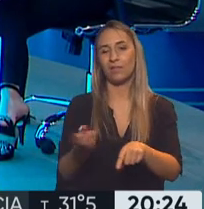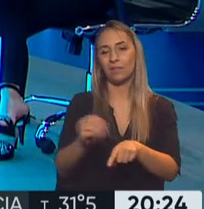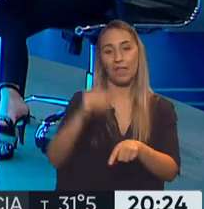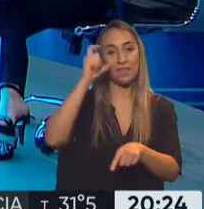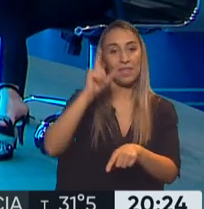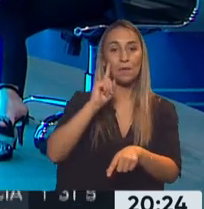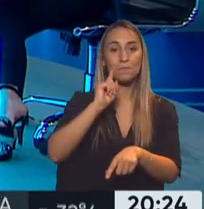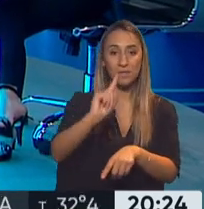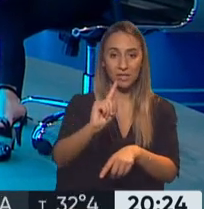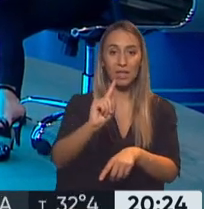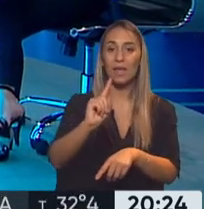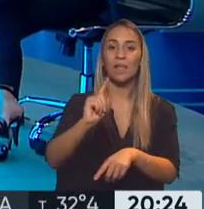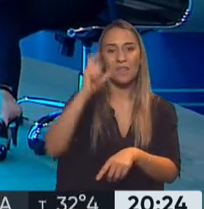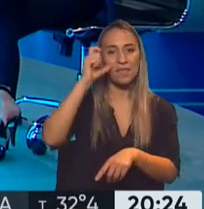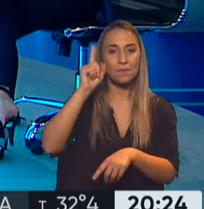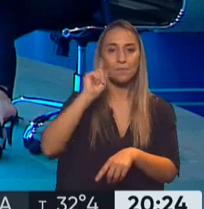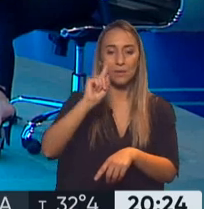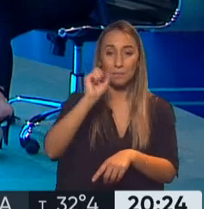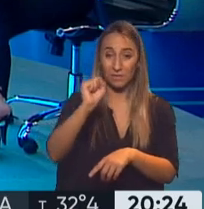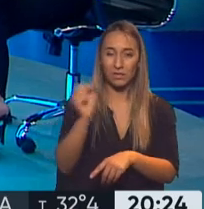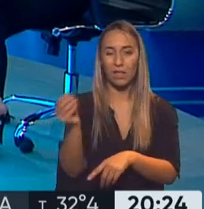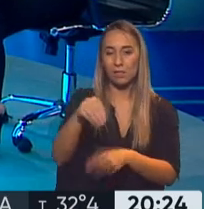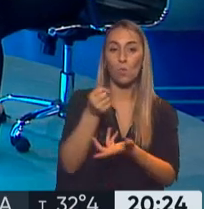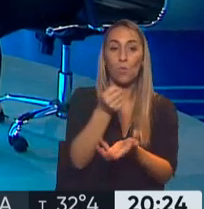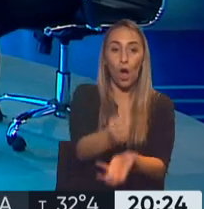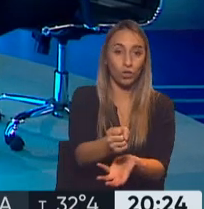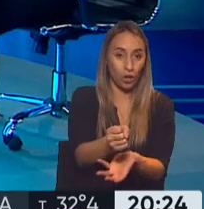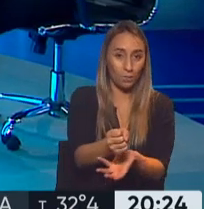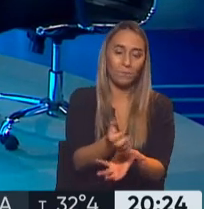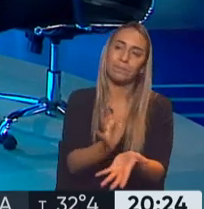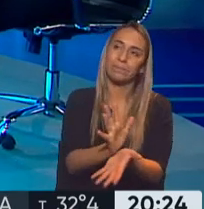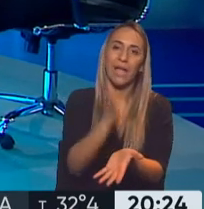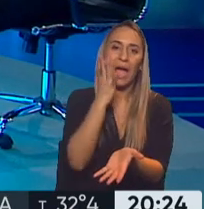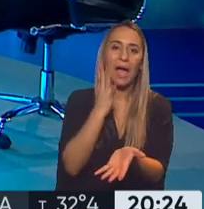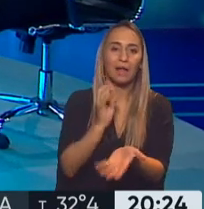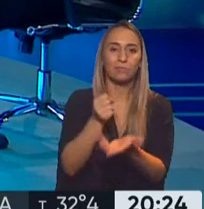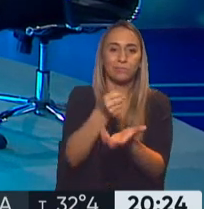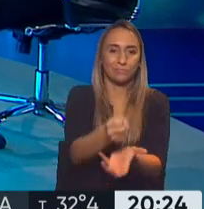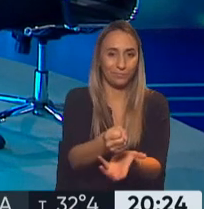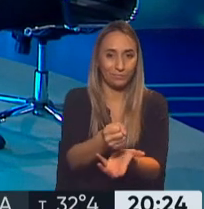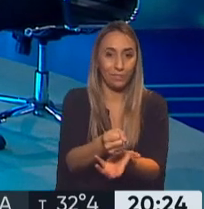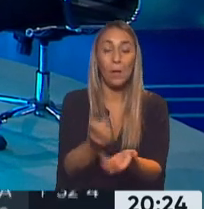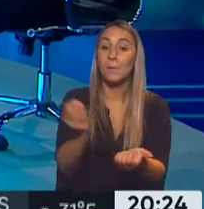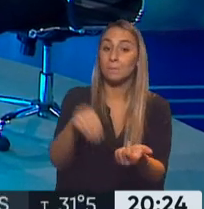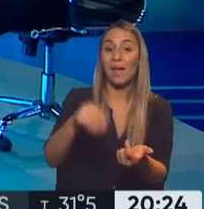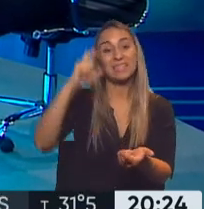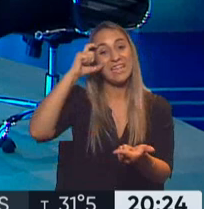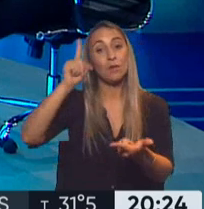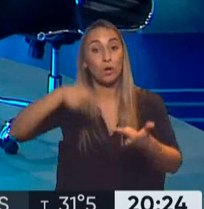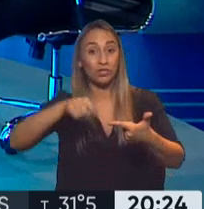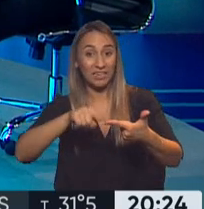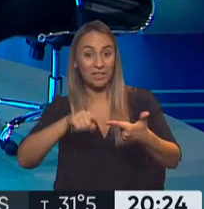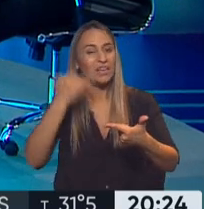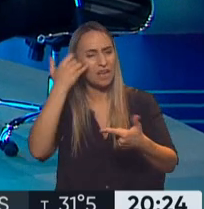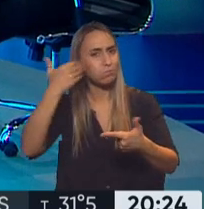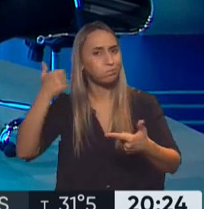incremento del 20 por ciento del acuerdo básico está una cuota si se quiere del incremento más un 10 por ciento ya ha pactado